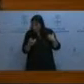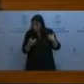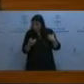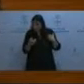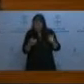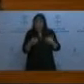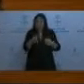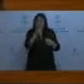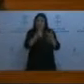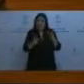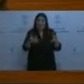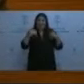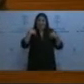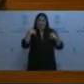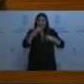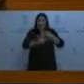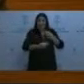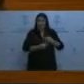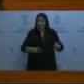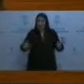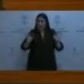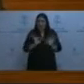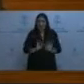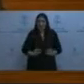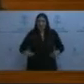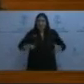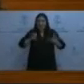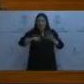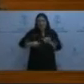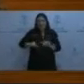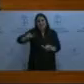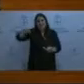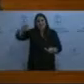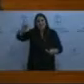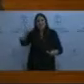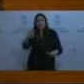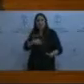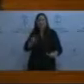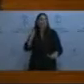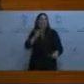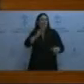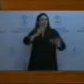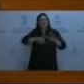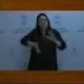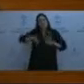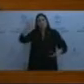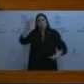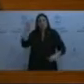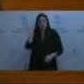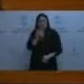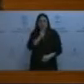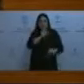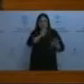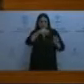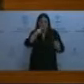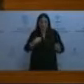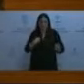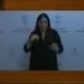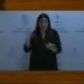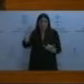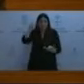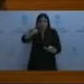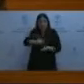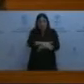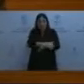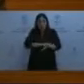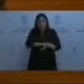nada. Hace más de medio año que le preguntamos por primera vez por este asunto. Más de medio año. Desde entonces el Gobierno socialista no